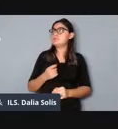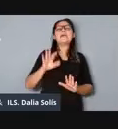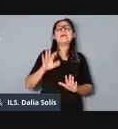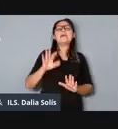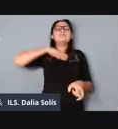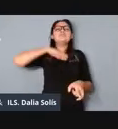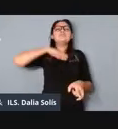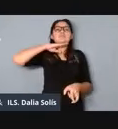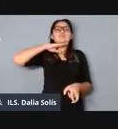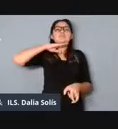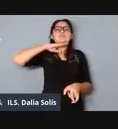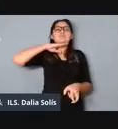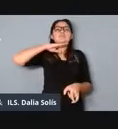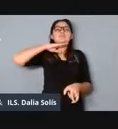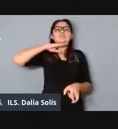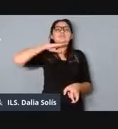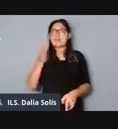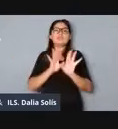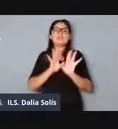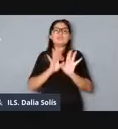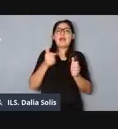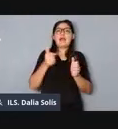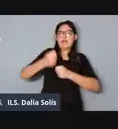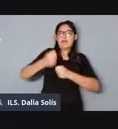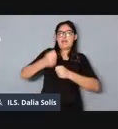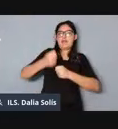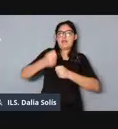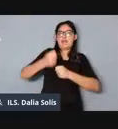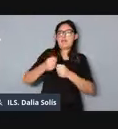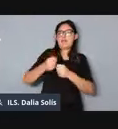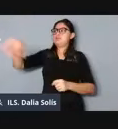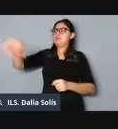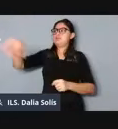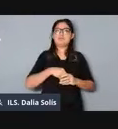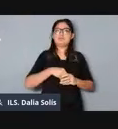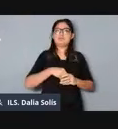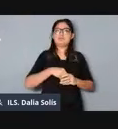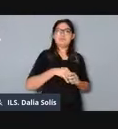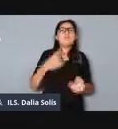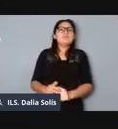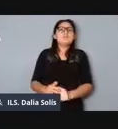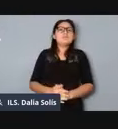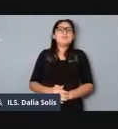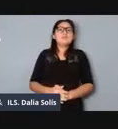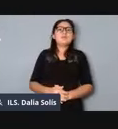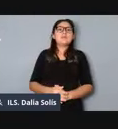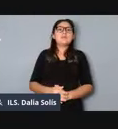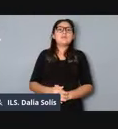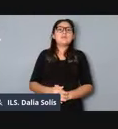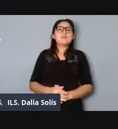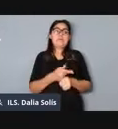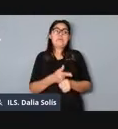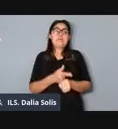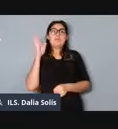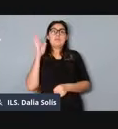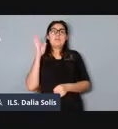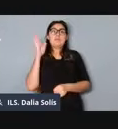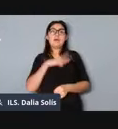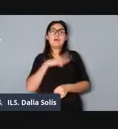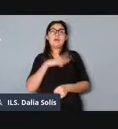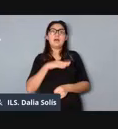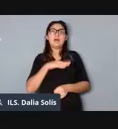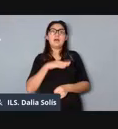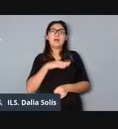hacerlo responsable, eso es todo, pero sin generarle vergüenza. Empatar la culpa con la vergüenza es lo que nos tiene